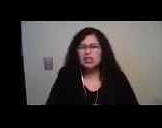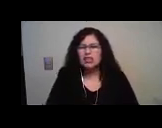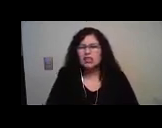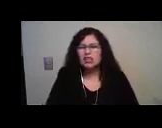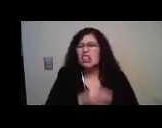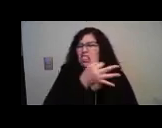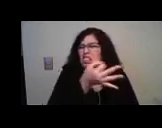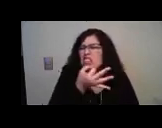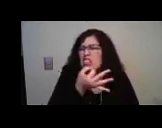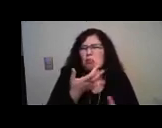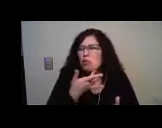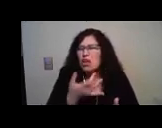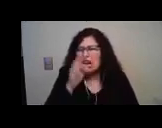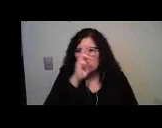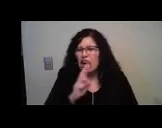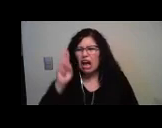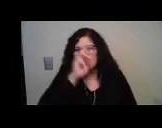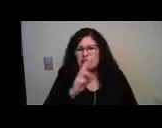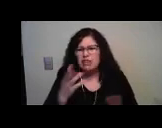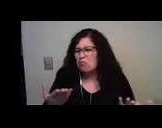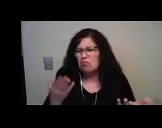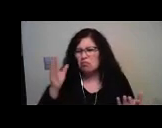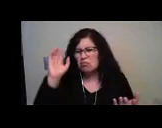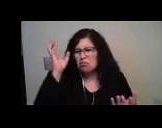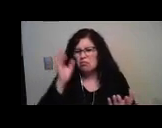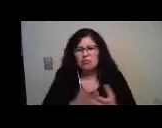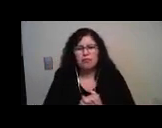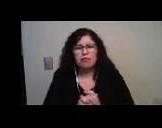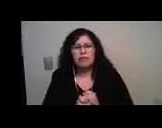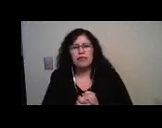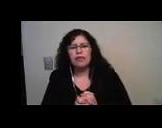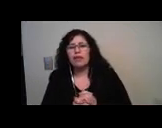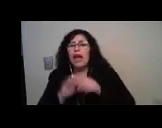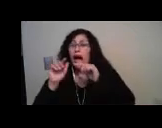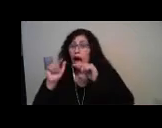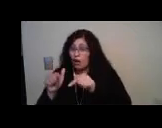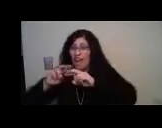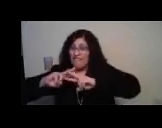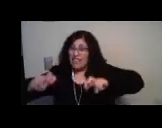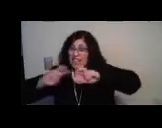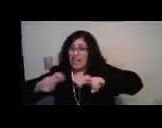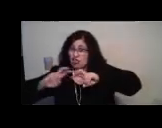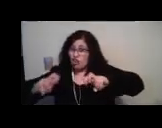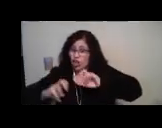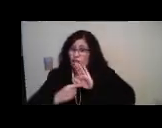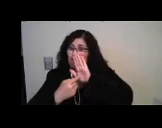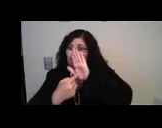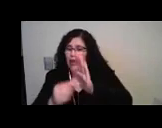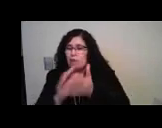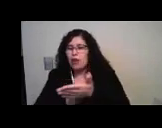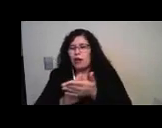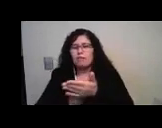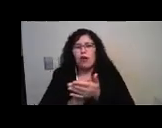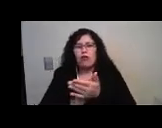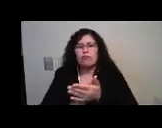Sí, la verdad es que lo desconozco ya, pero cuando hablamos de raza ya, estos estudios refieren a que en las poblaciones afroamericanas